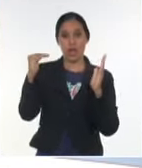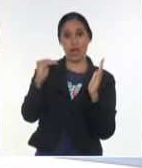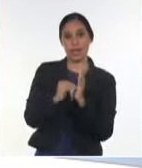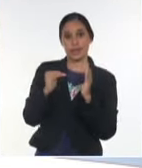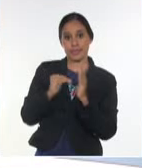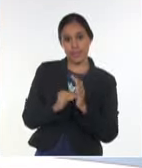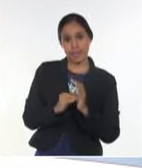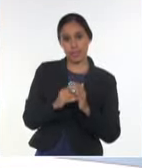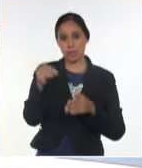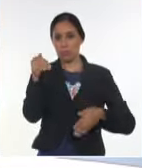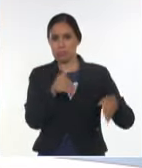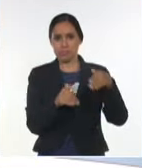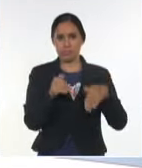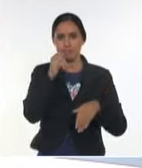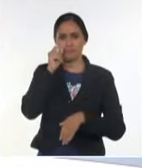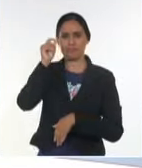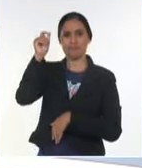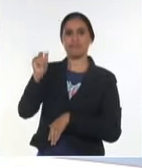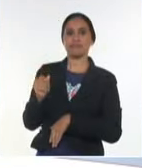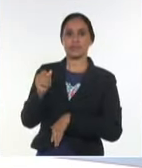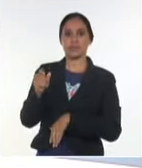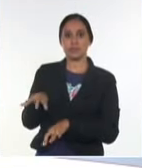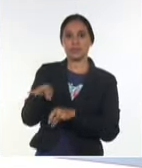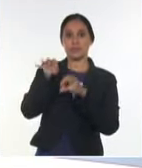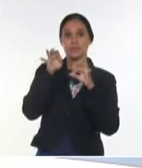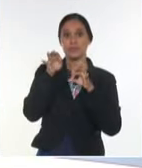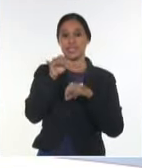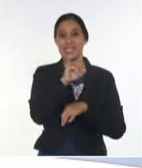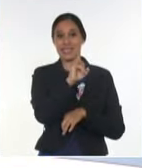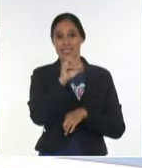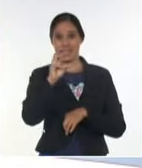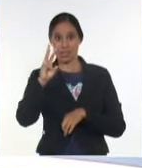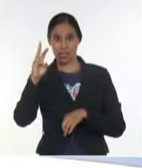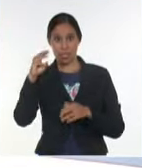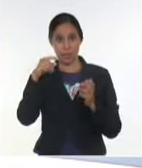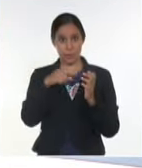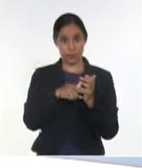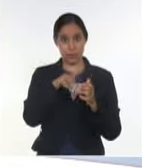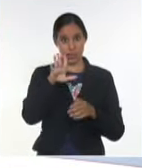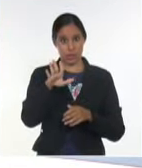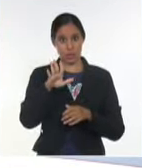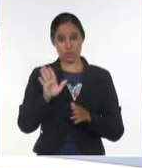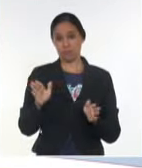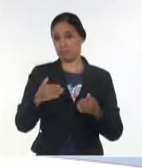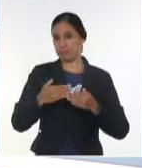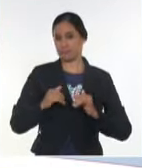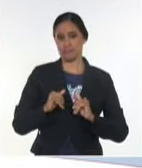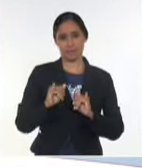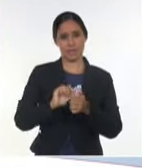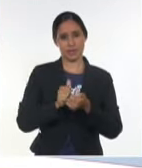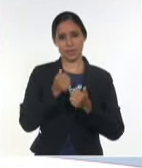Álvarez participará en las eliminatorias de los 63.5 kilogramos. Concluimos así los deportes. Buenas tardes.